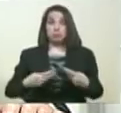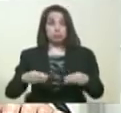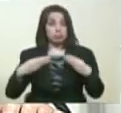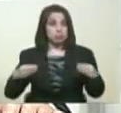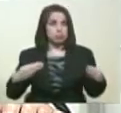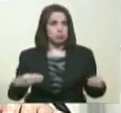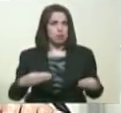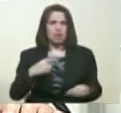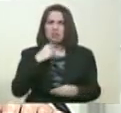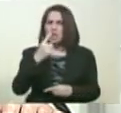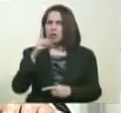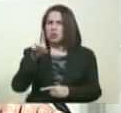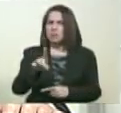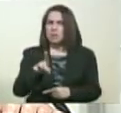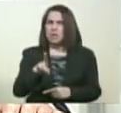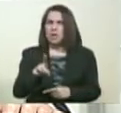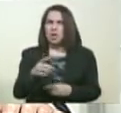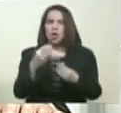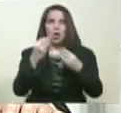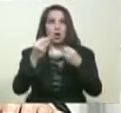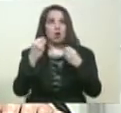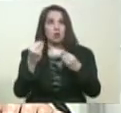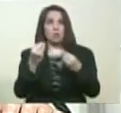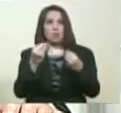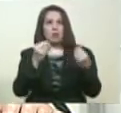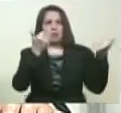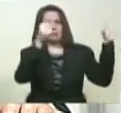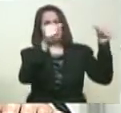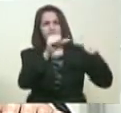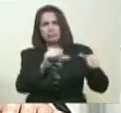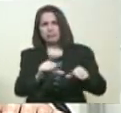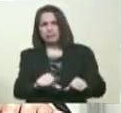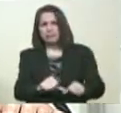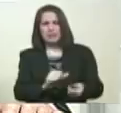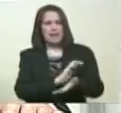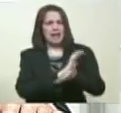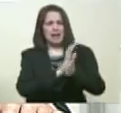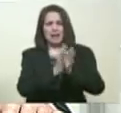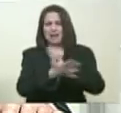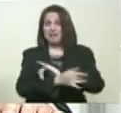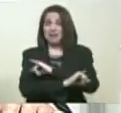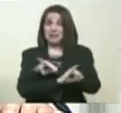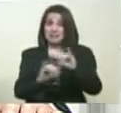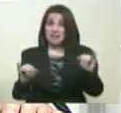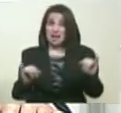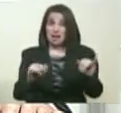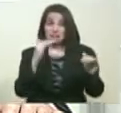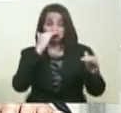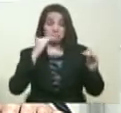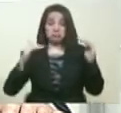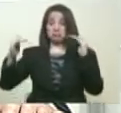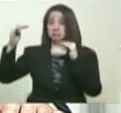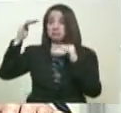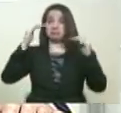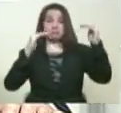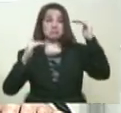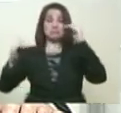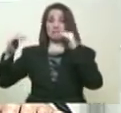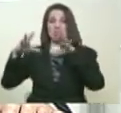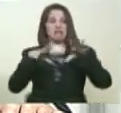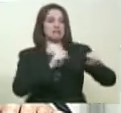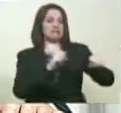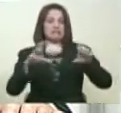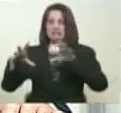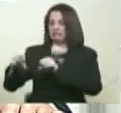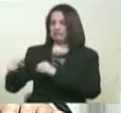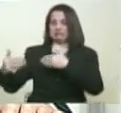también demoler, derrumbar y acabar definitivamente las burocracias, las trabas que